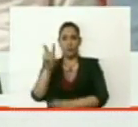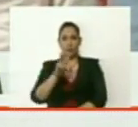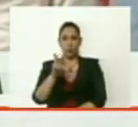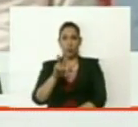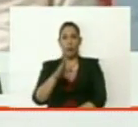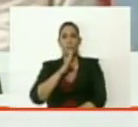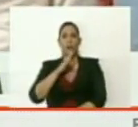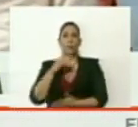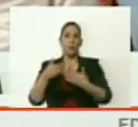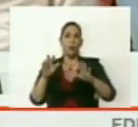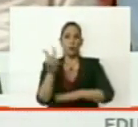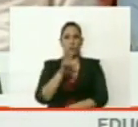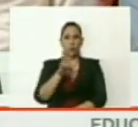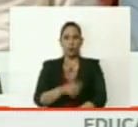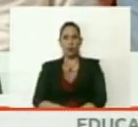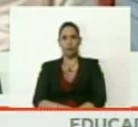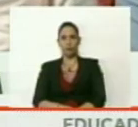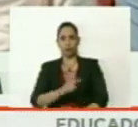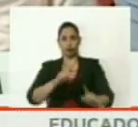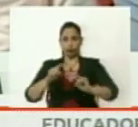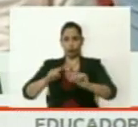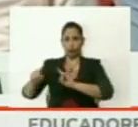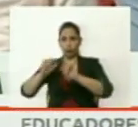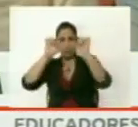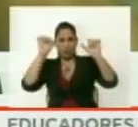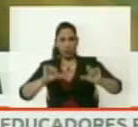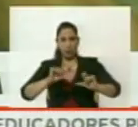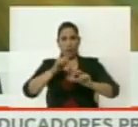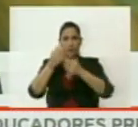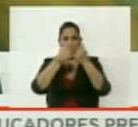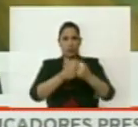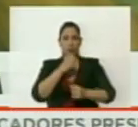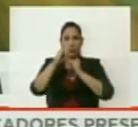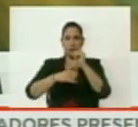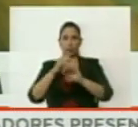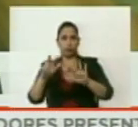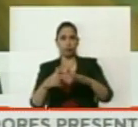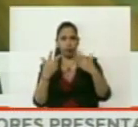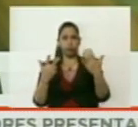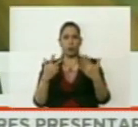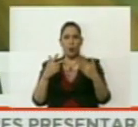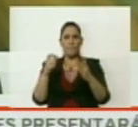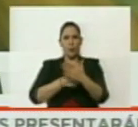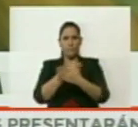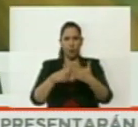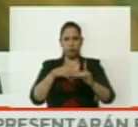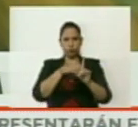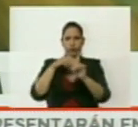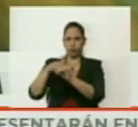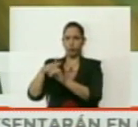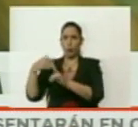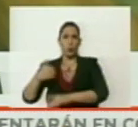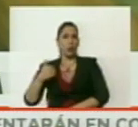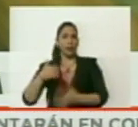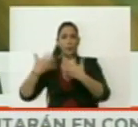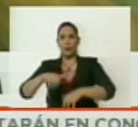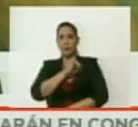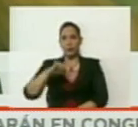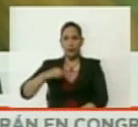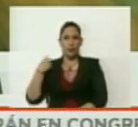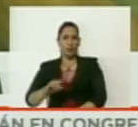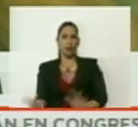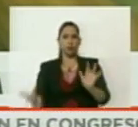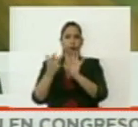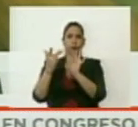banca pública venezolana operar en el sistema financiero internacional. 8. Amenaza con sancionar a cualquier empresa privada que tenga